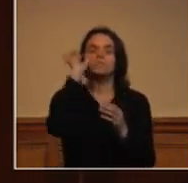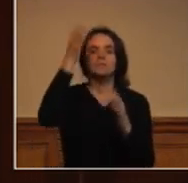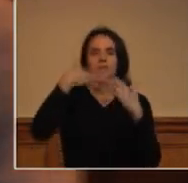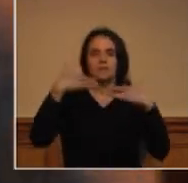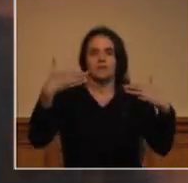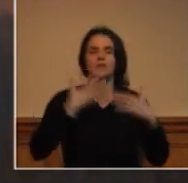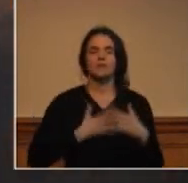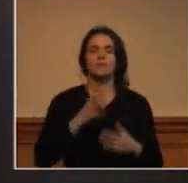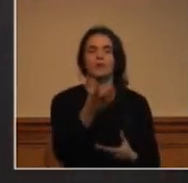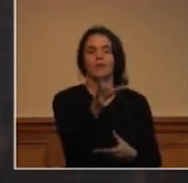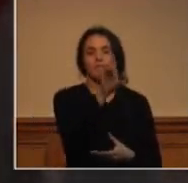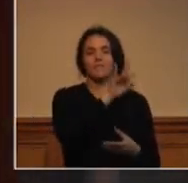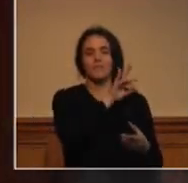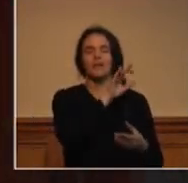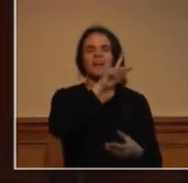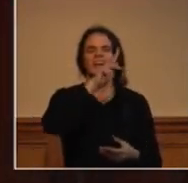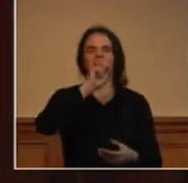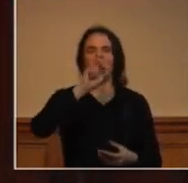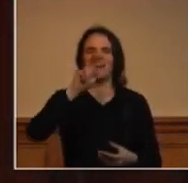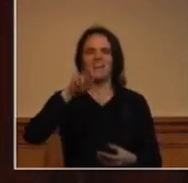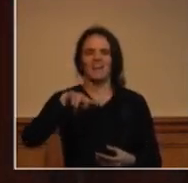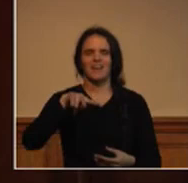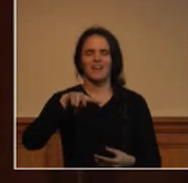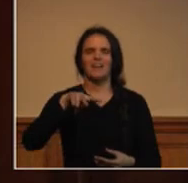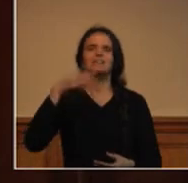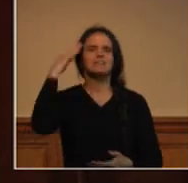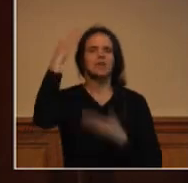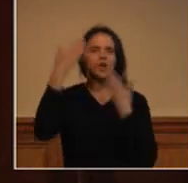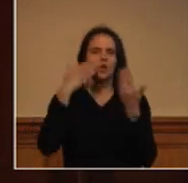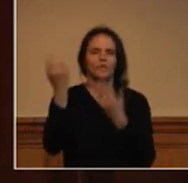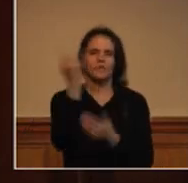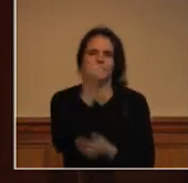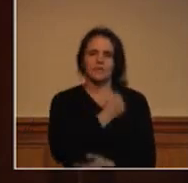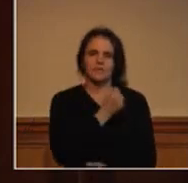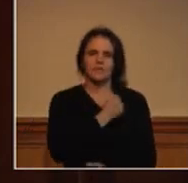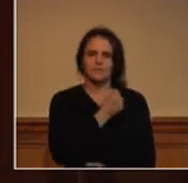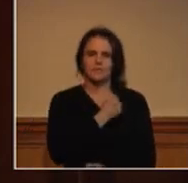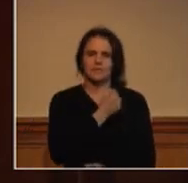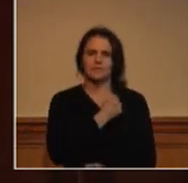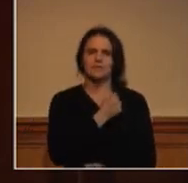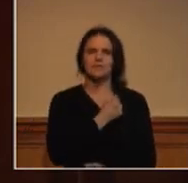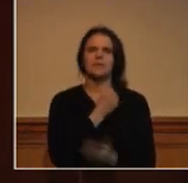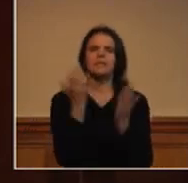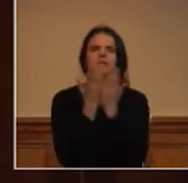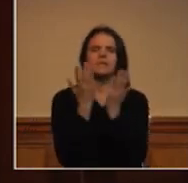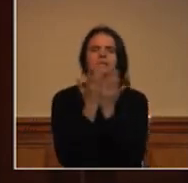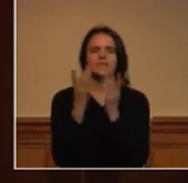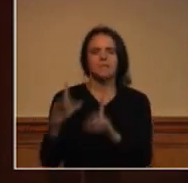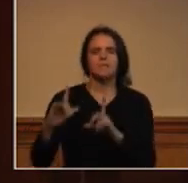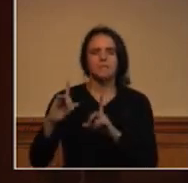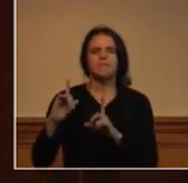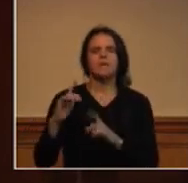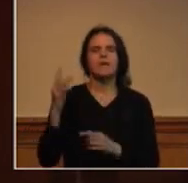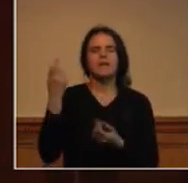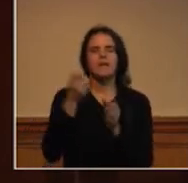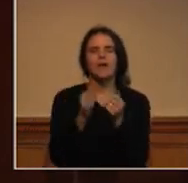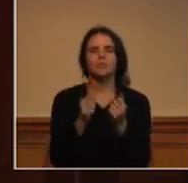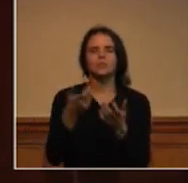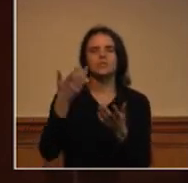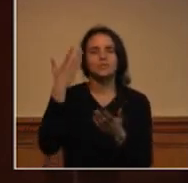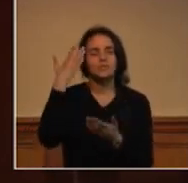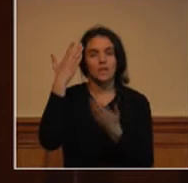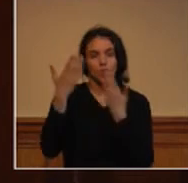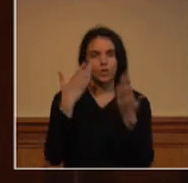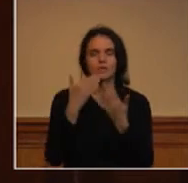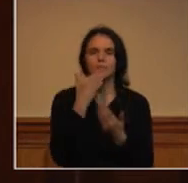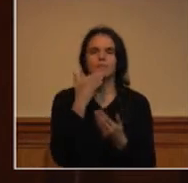a exponer a Karen Fernández, que es psicóloga de la Universidad Católica, con estudios de diplomados en neuropsicología y es